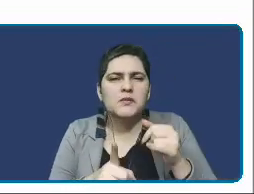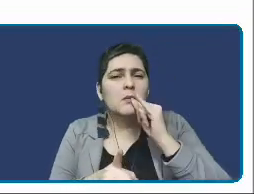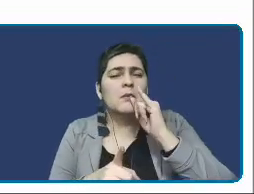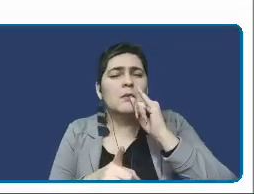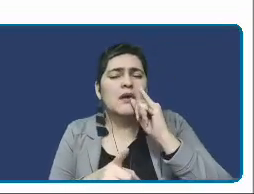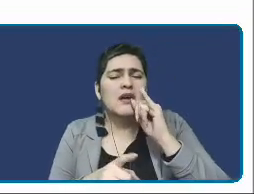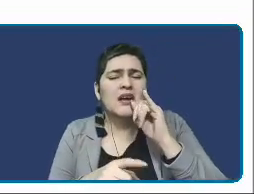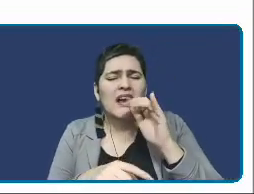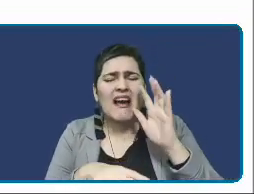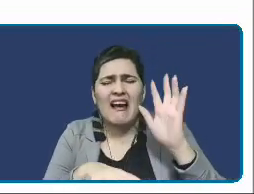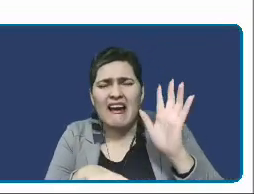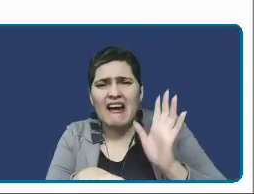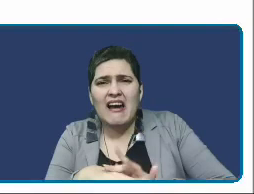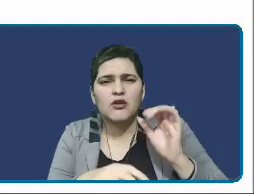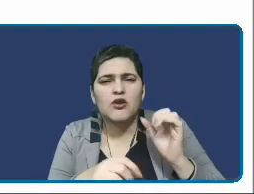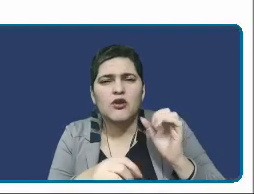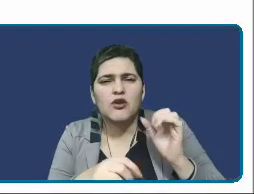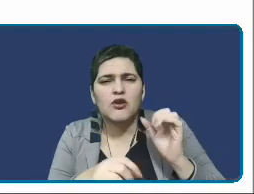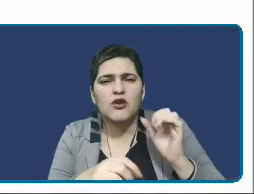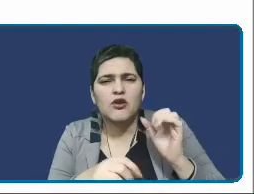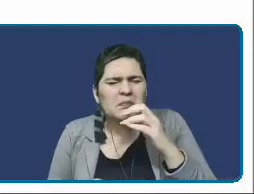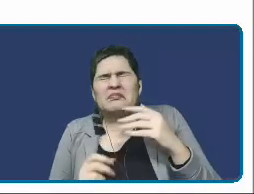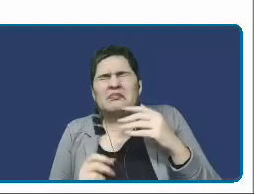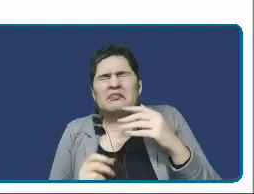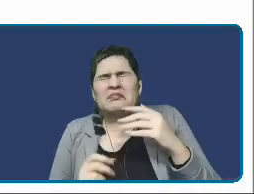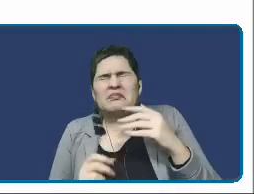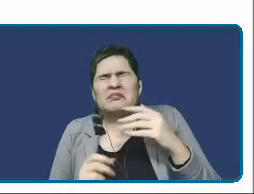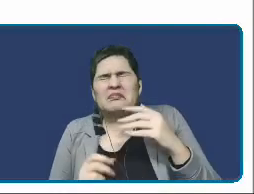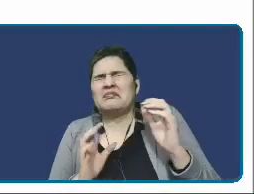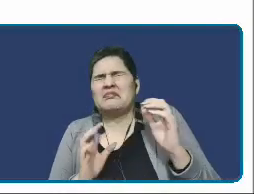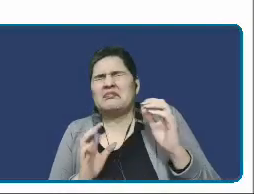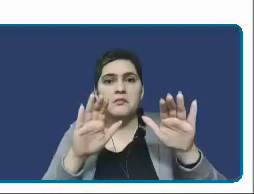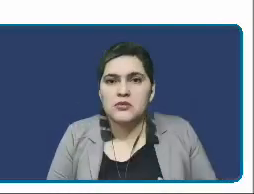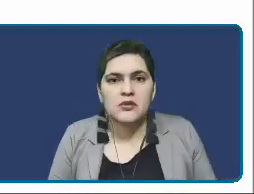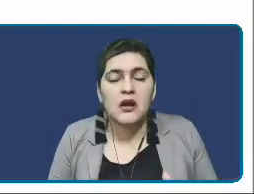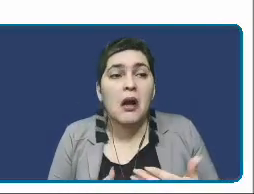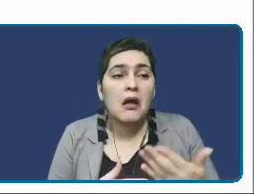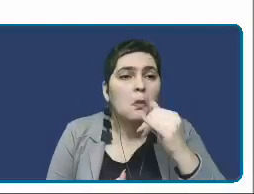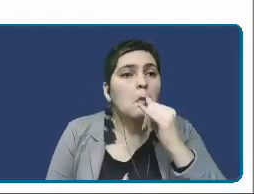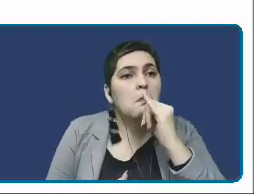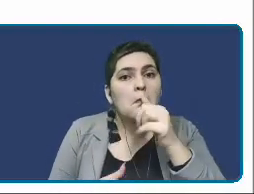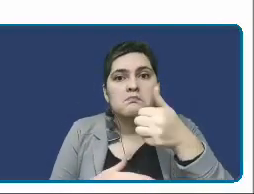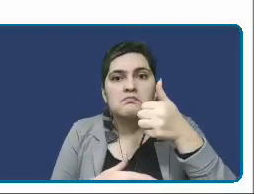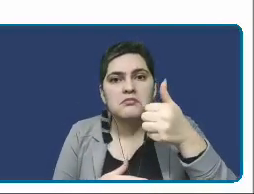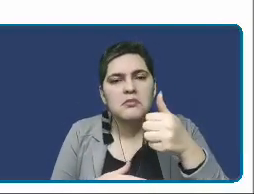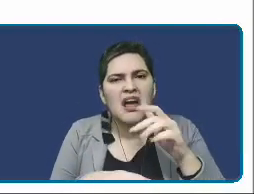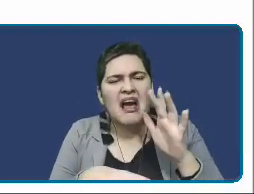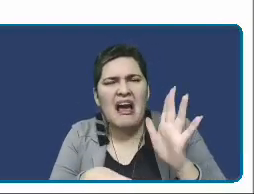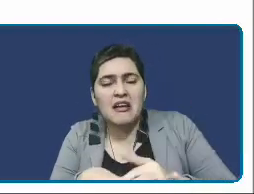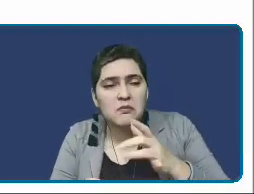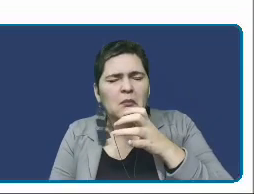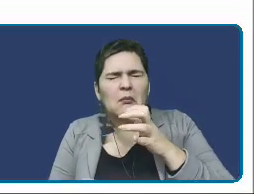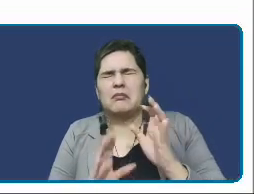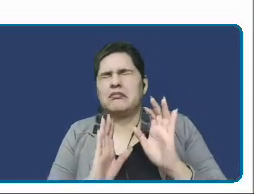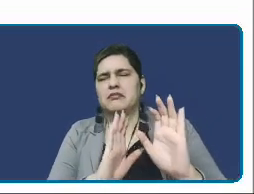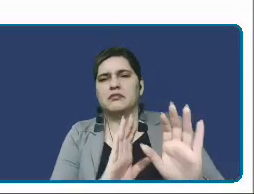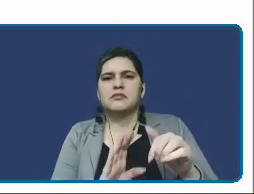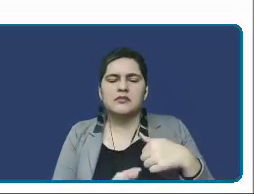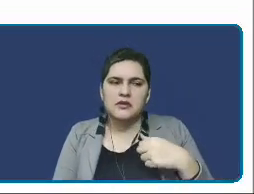que no me la pueda comer tal cual como me la comí el día anterior, ¿ya? Y eso es el día a día de ir tratando de mejorar